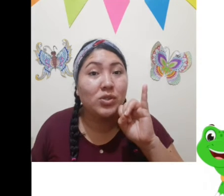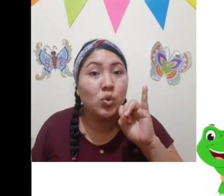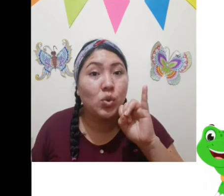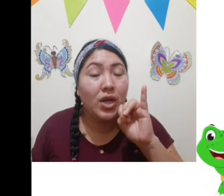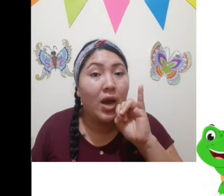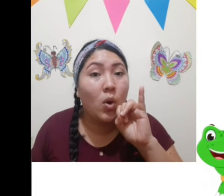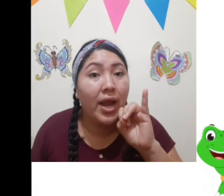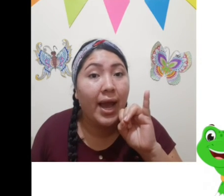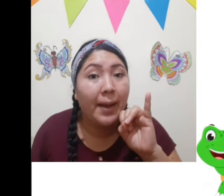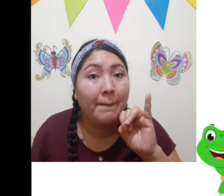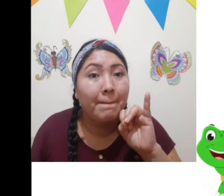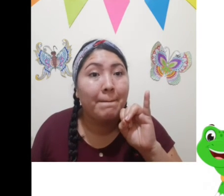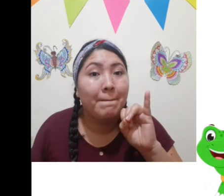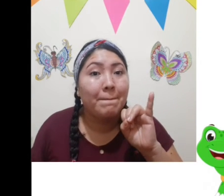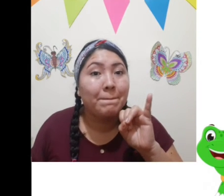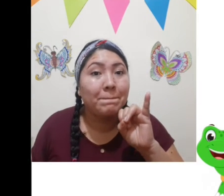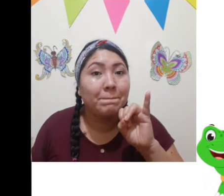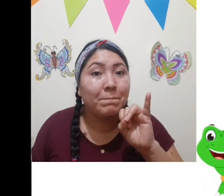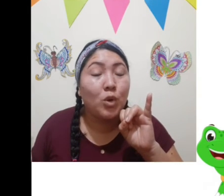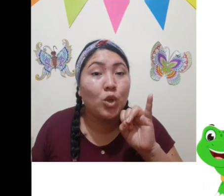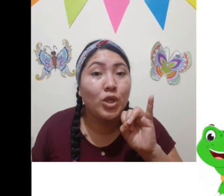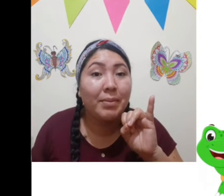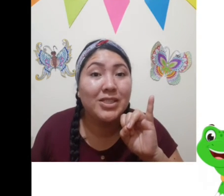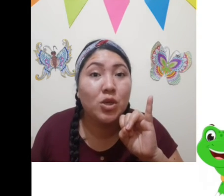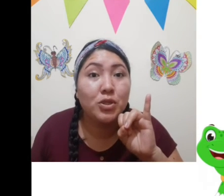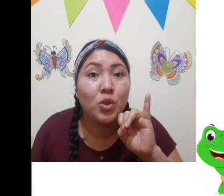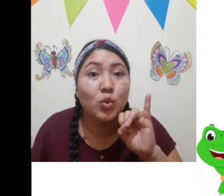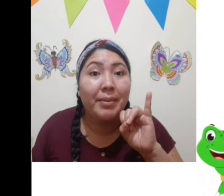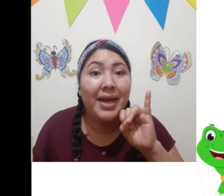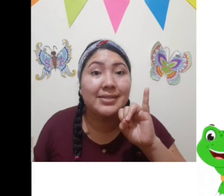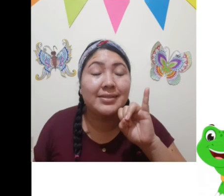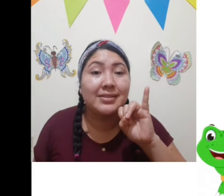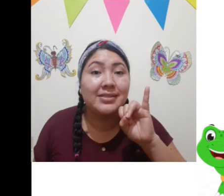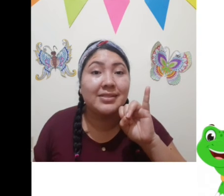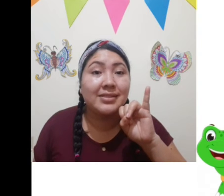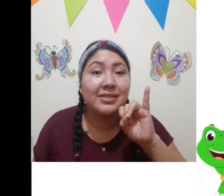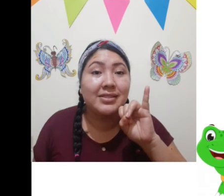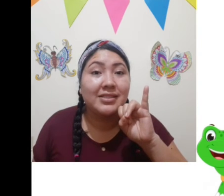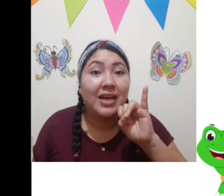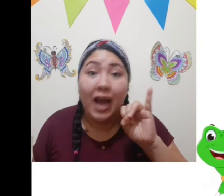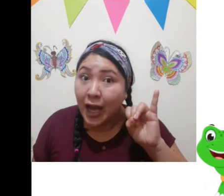círculo azul ahora por donde apareció por segunda vez